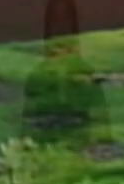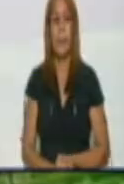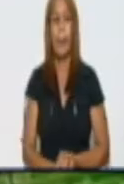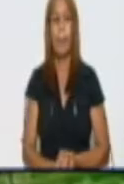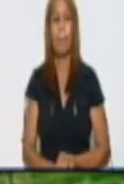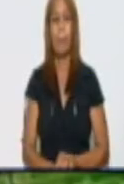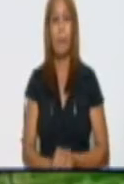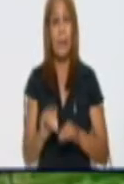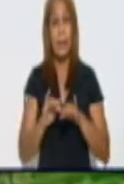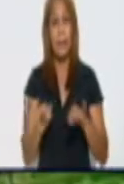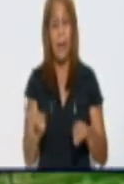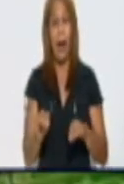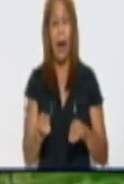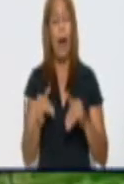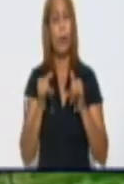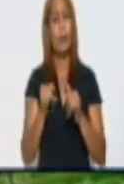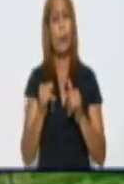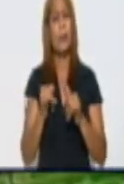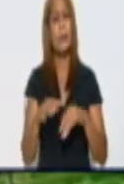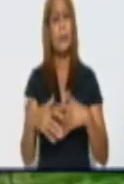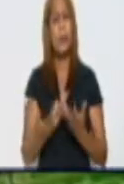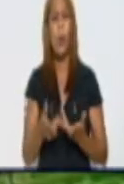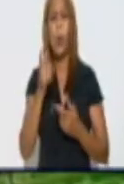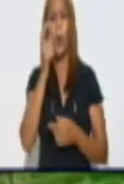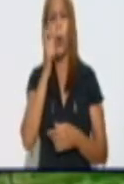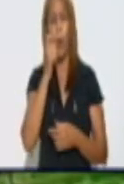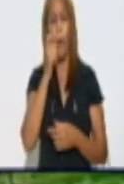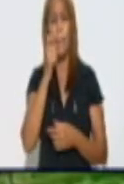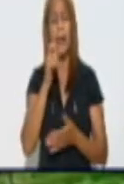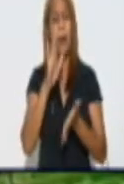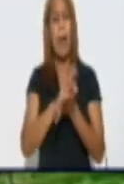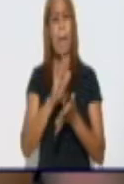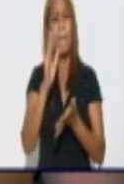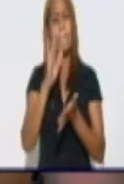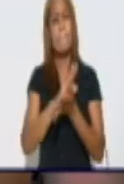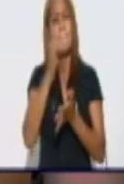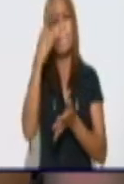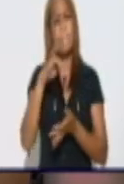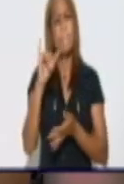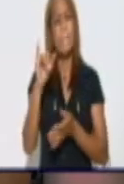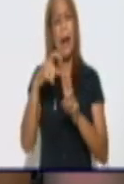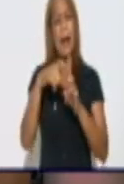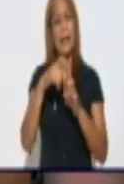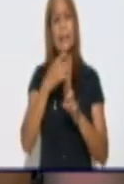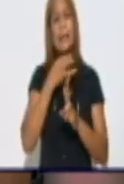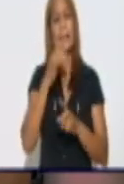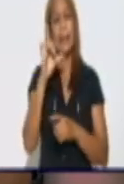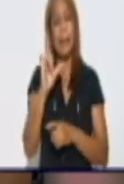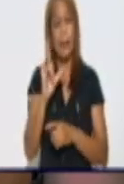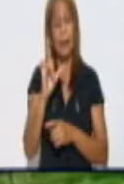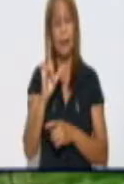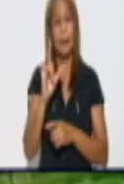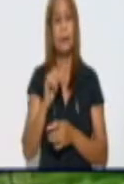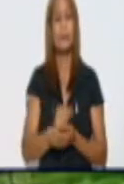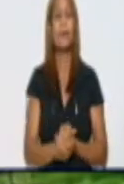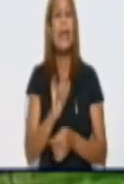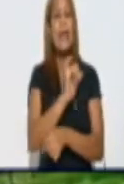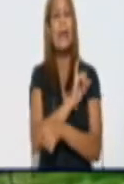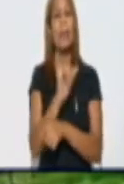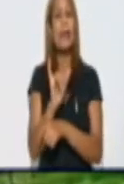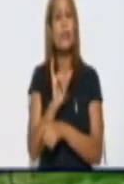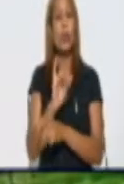Bueno, vamos al diálogo con Michael Salcedo Viamonte, inversionista de la Dirección de Recursos Hidráulicos en nuestra provincia. Michael, buenas